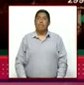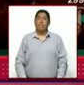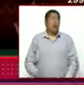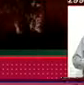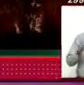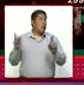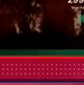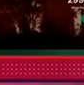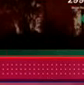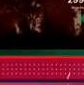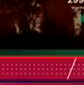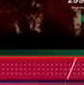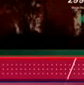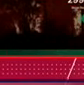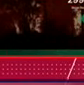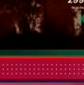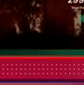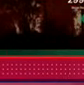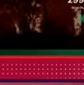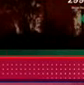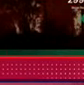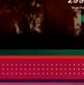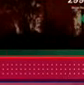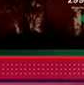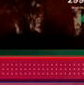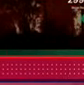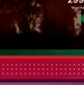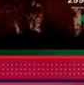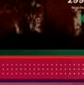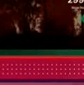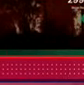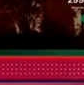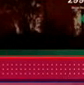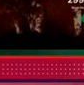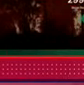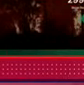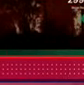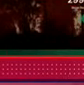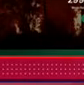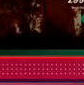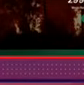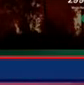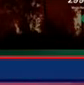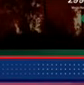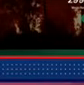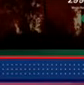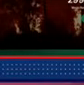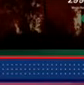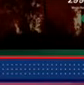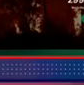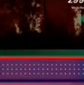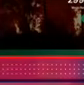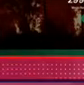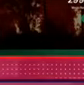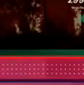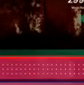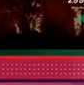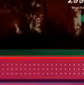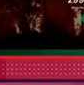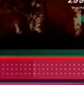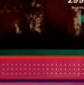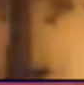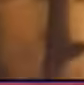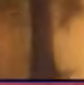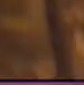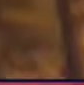Pero hay otras regiones donde todavía continúan los incendios forestales y preocupan. En el norte del país, estamos hablando específicamente